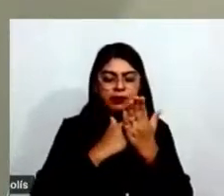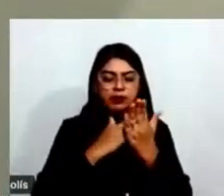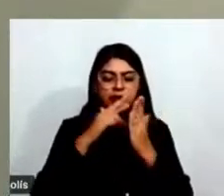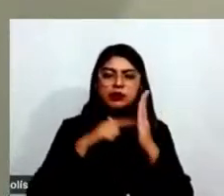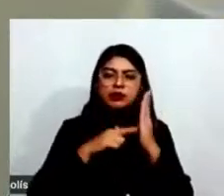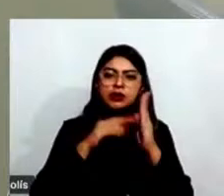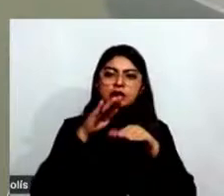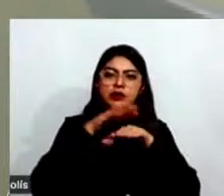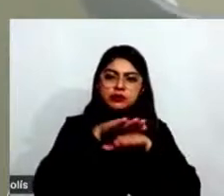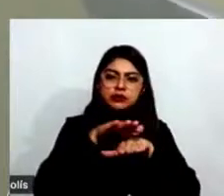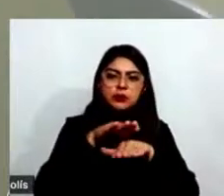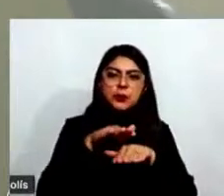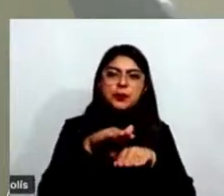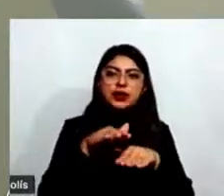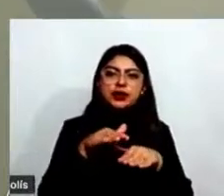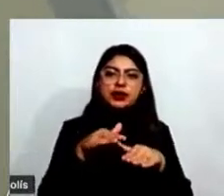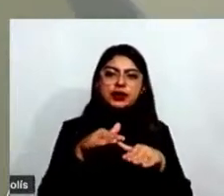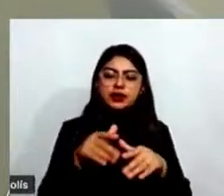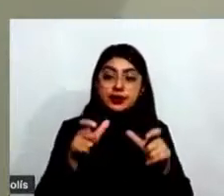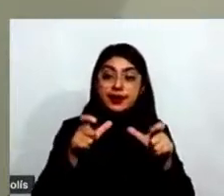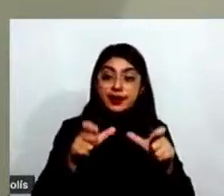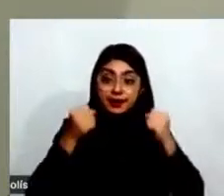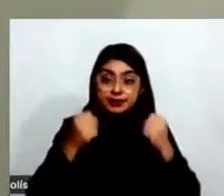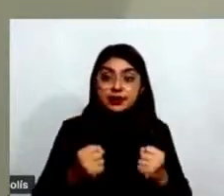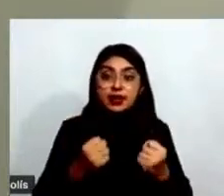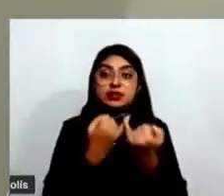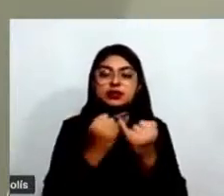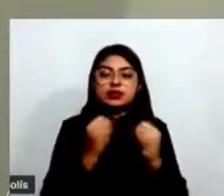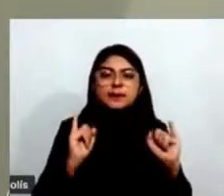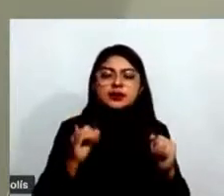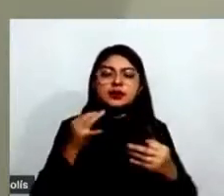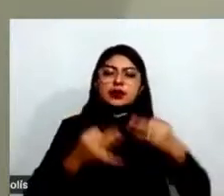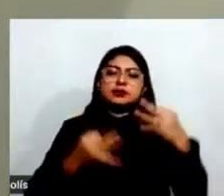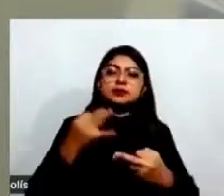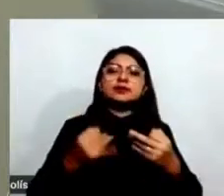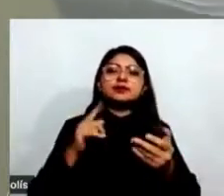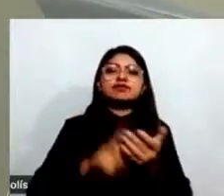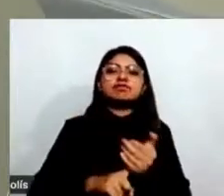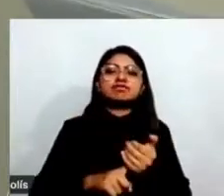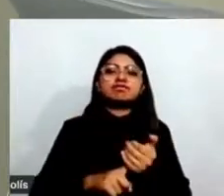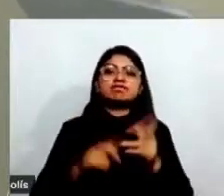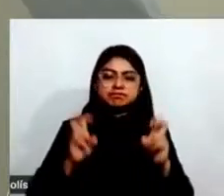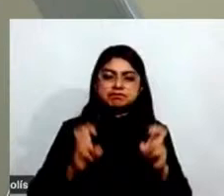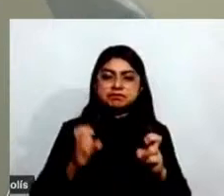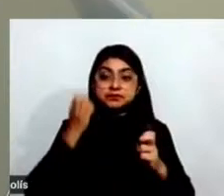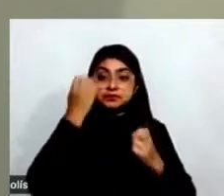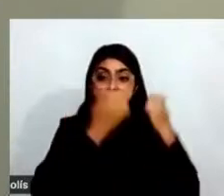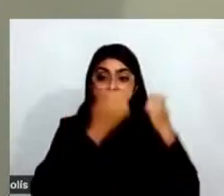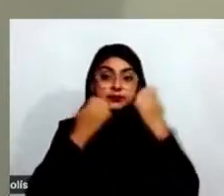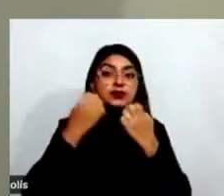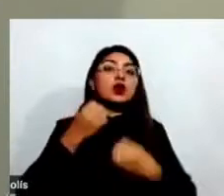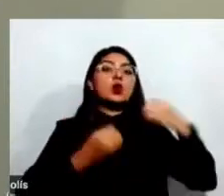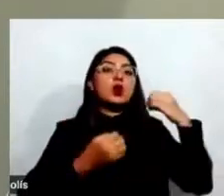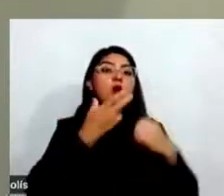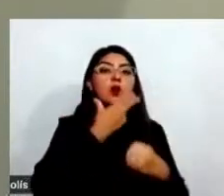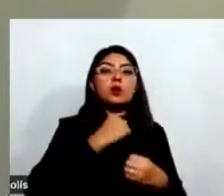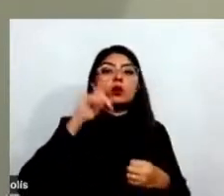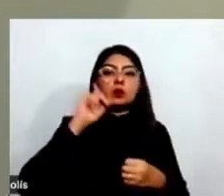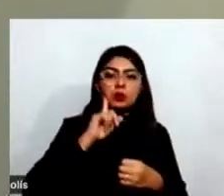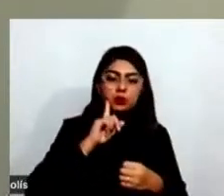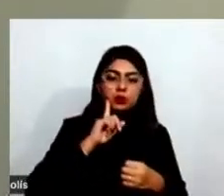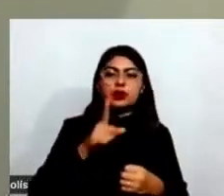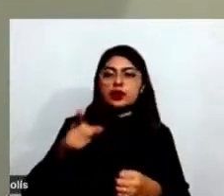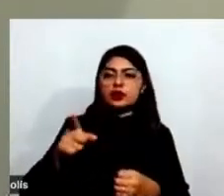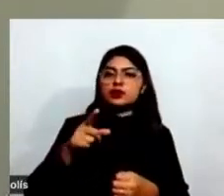la independencia judicial en los procesos de ratificación y evaluación de jueces y juezas. A eso también se refirió ya el ministro. Y la